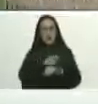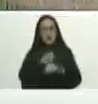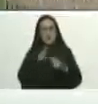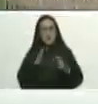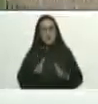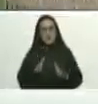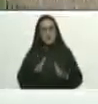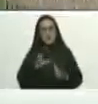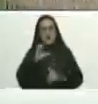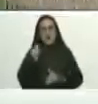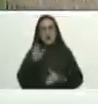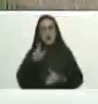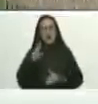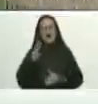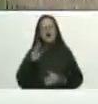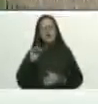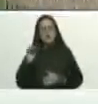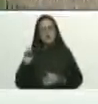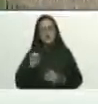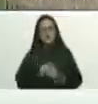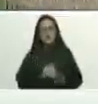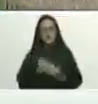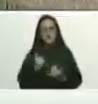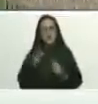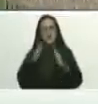Karina Carpio para entregar la vivienda,